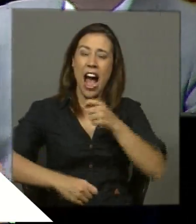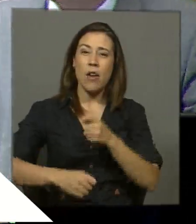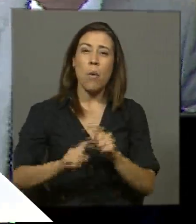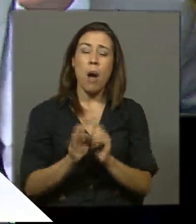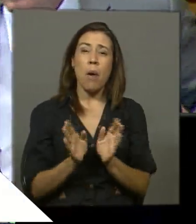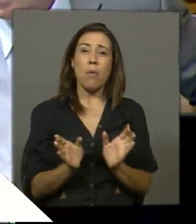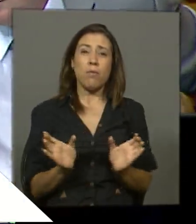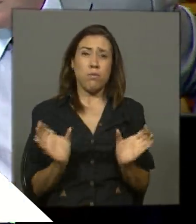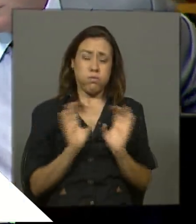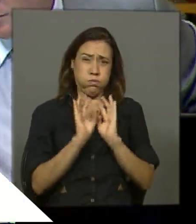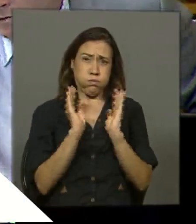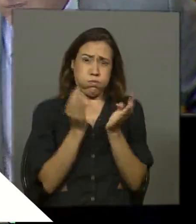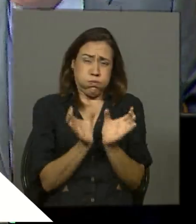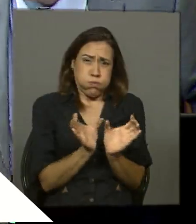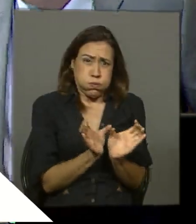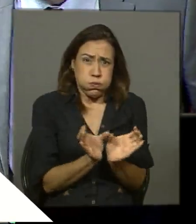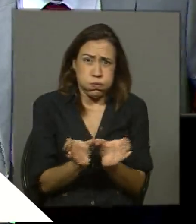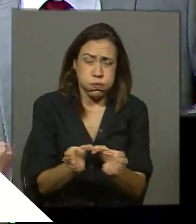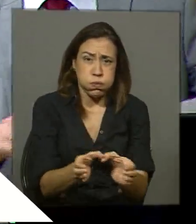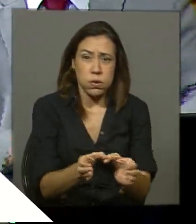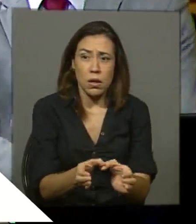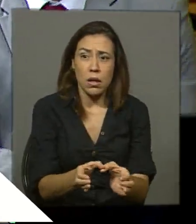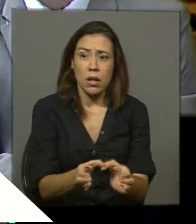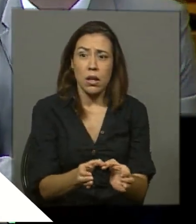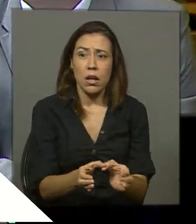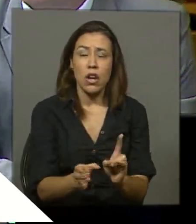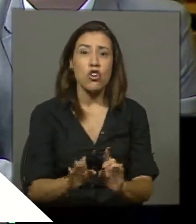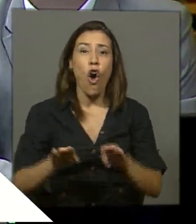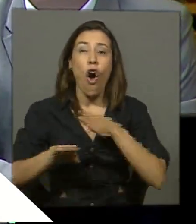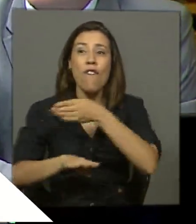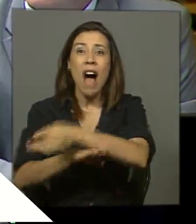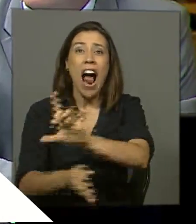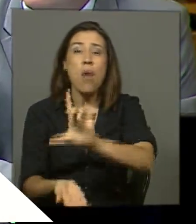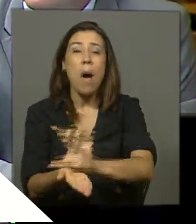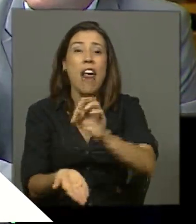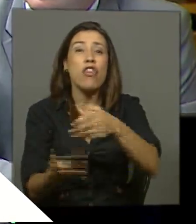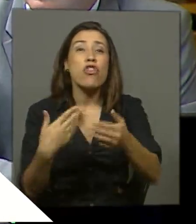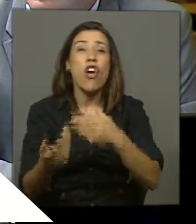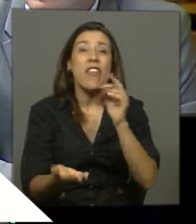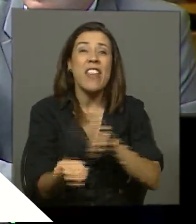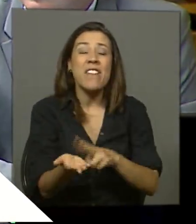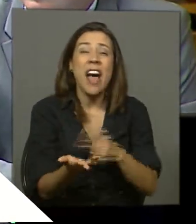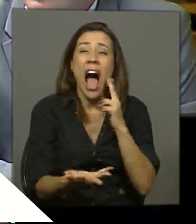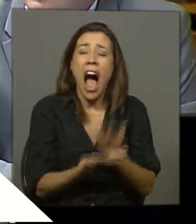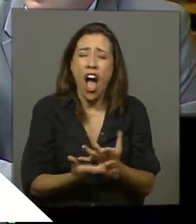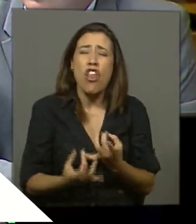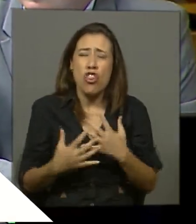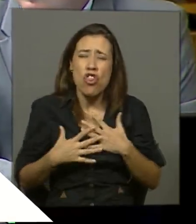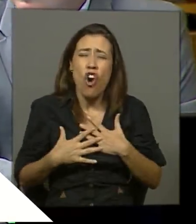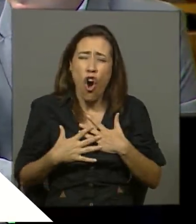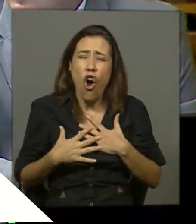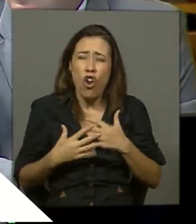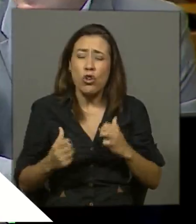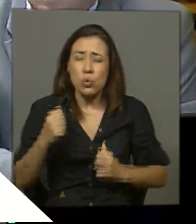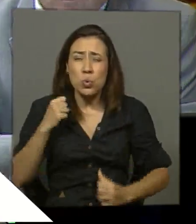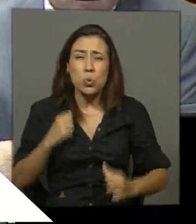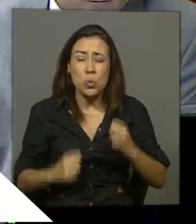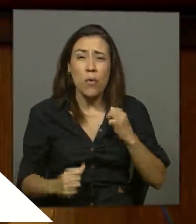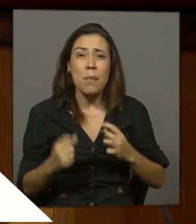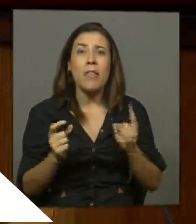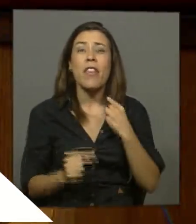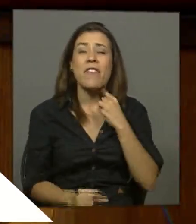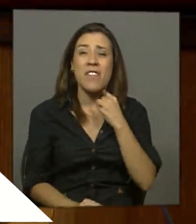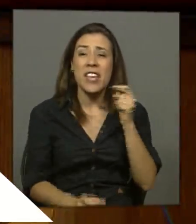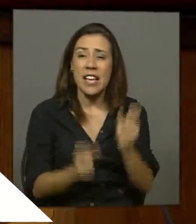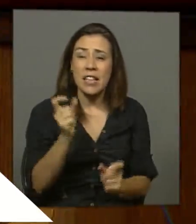comitivas blindadas no parando en las zonas donde realmente hay dolor hay sufrimiento por parte de las víctimas